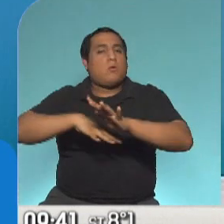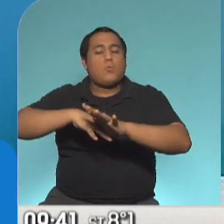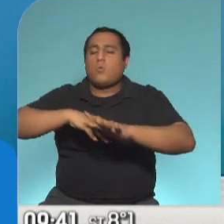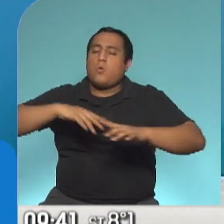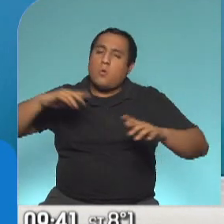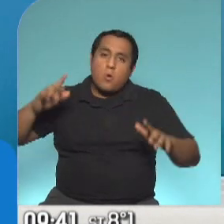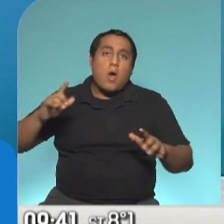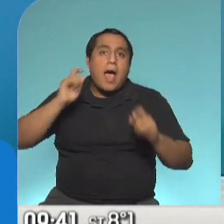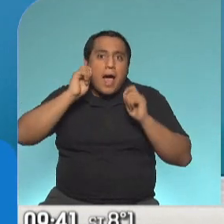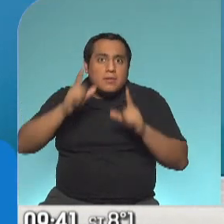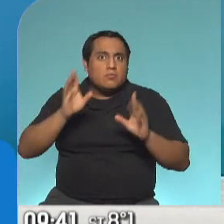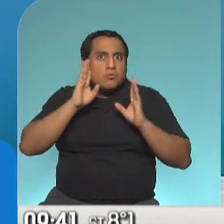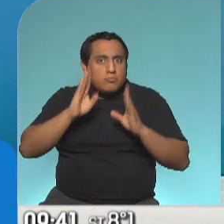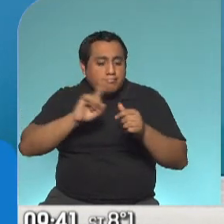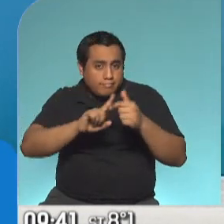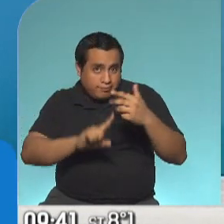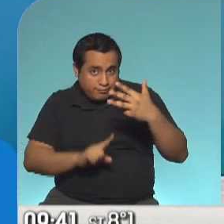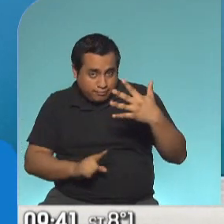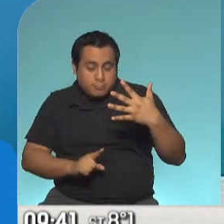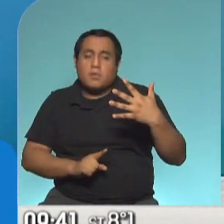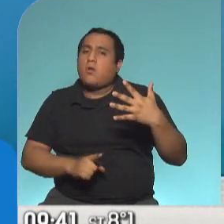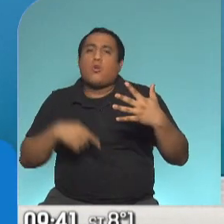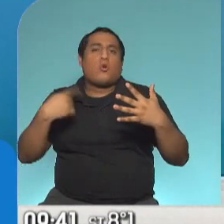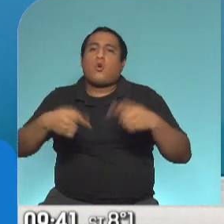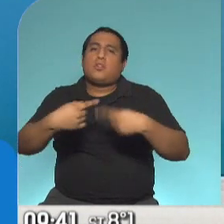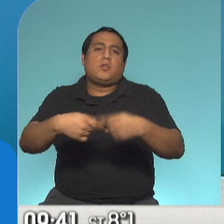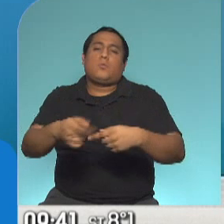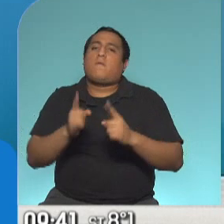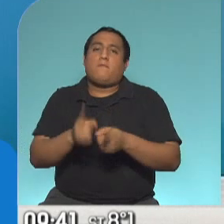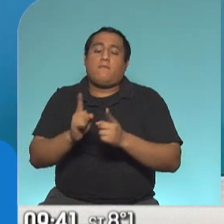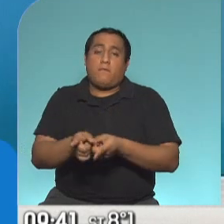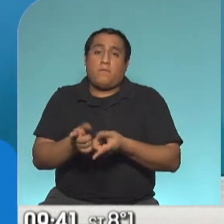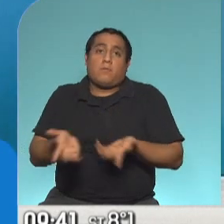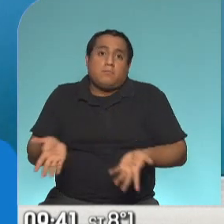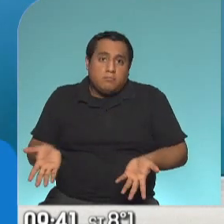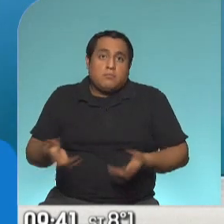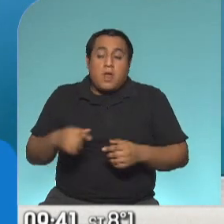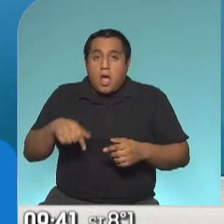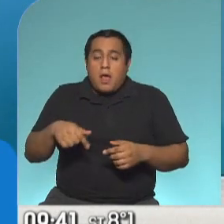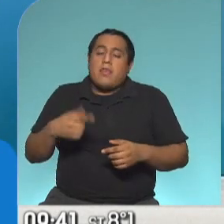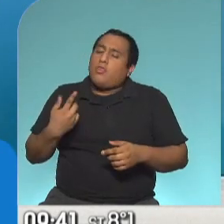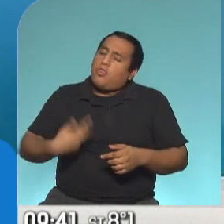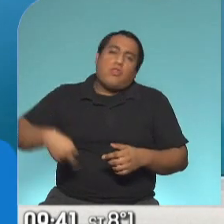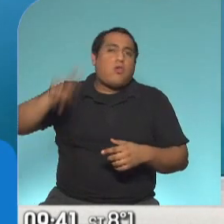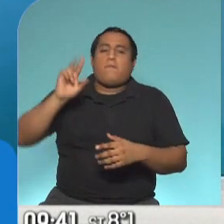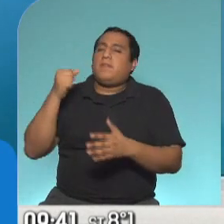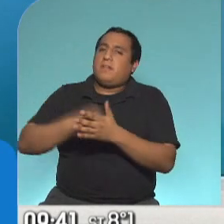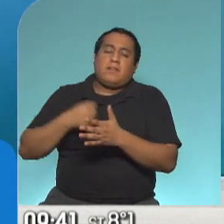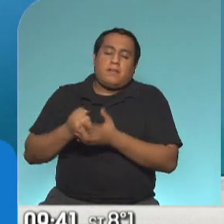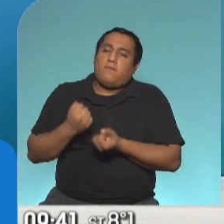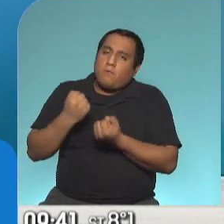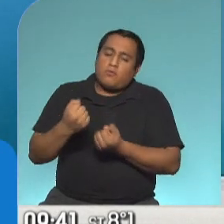en cada una de estas acciones ésta está teniendo efecto y que debemos que redoblar el esfuerzo para poder